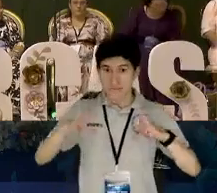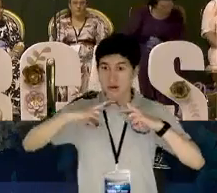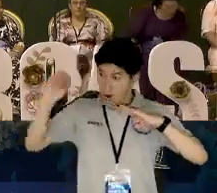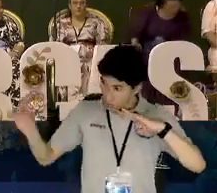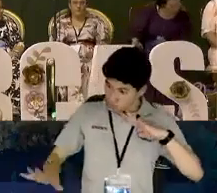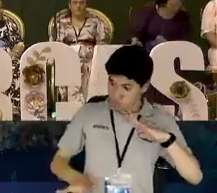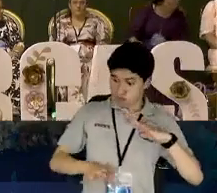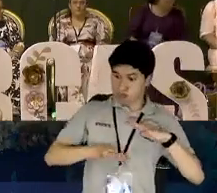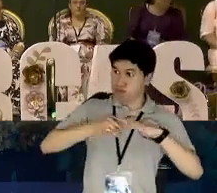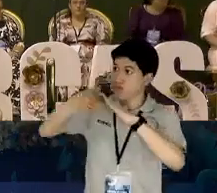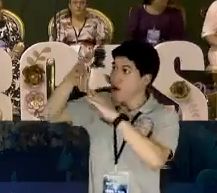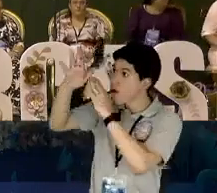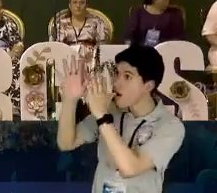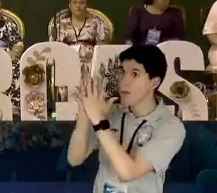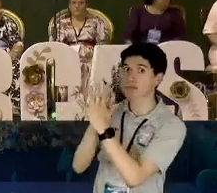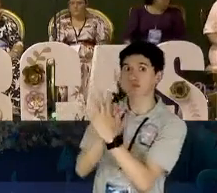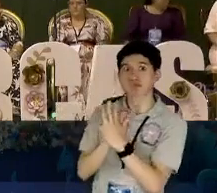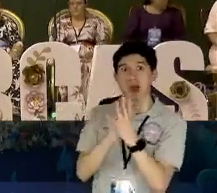del Señor. Aleluya.